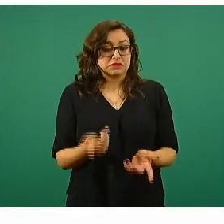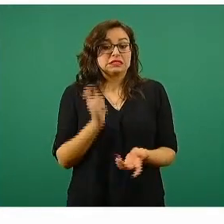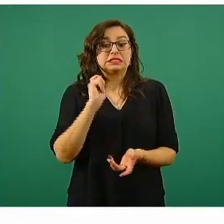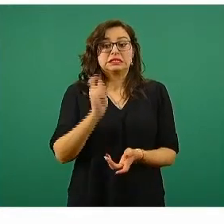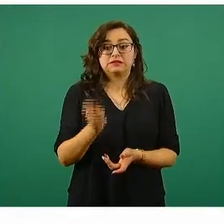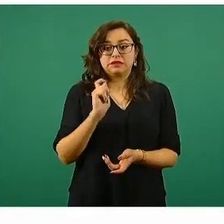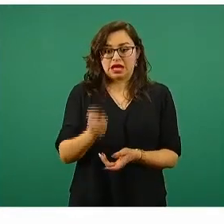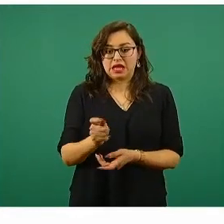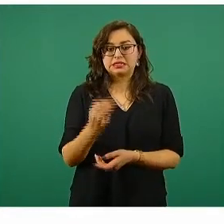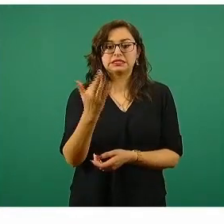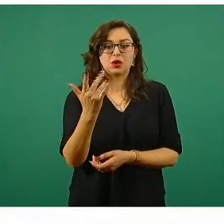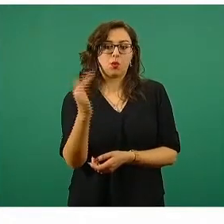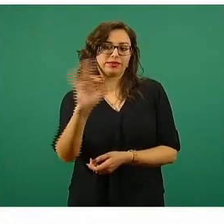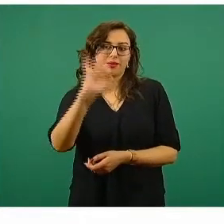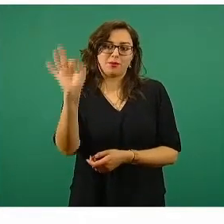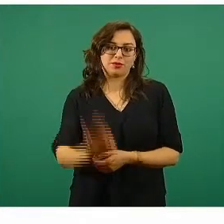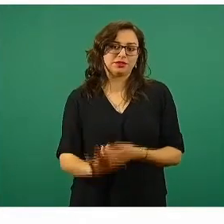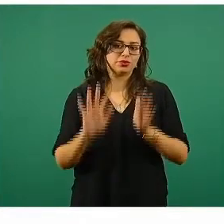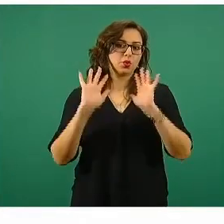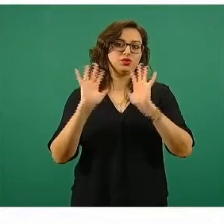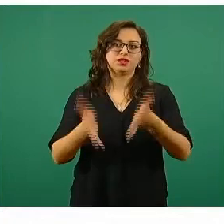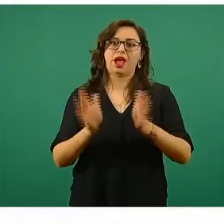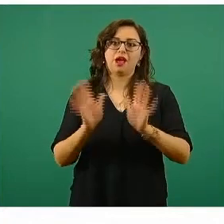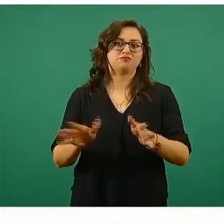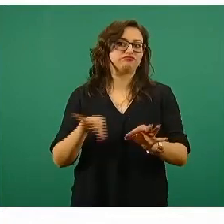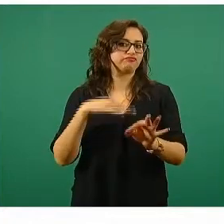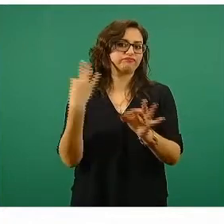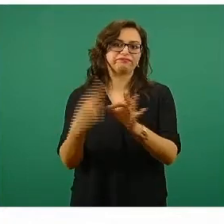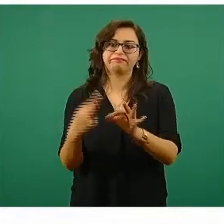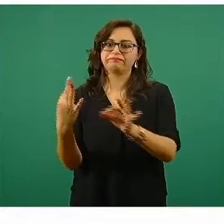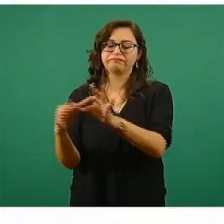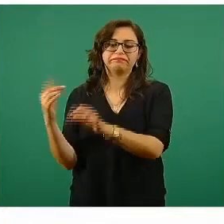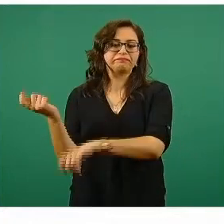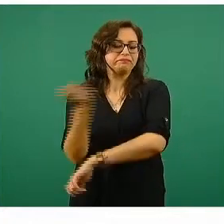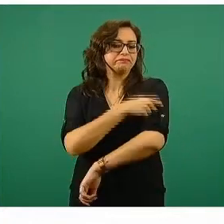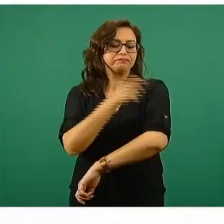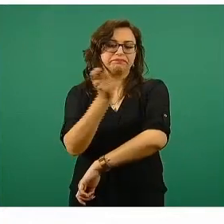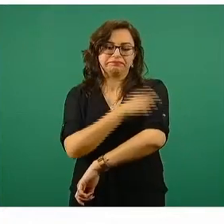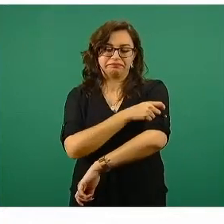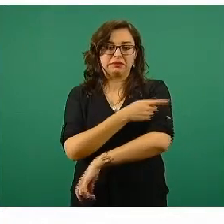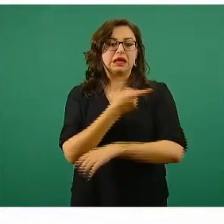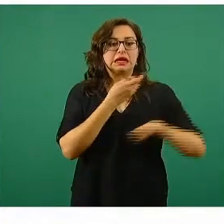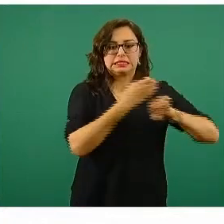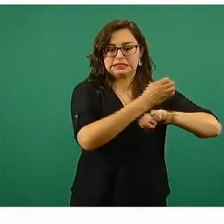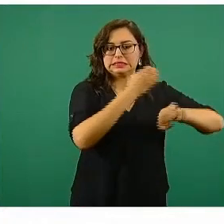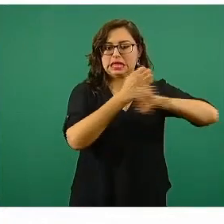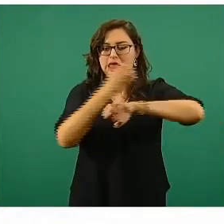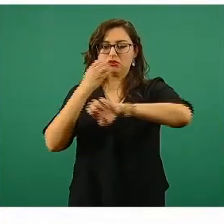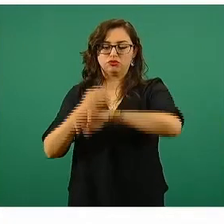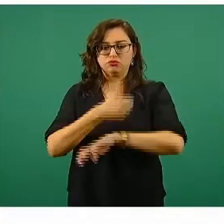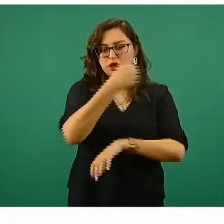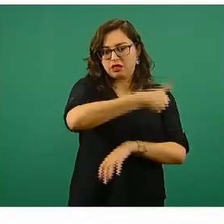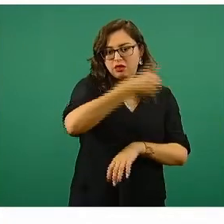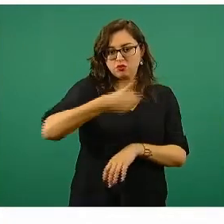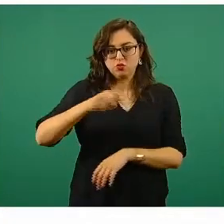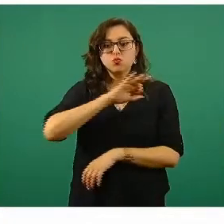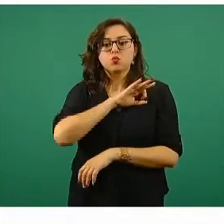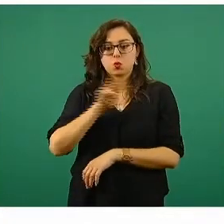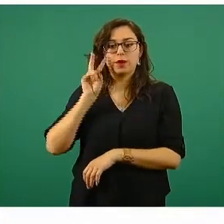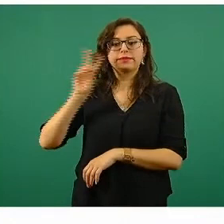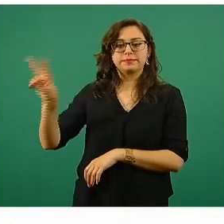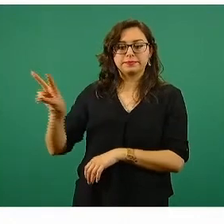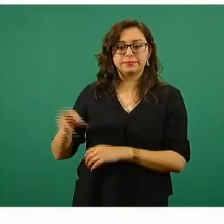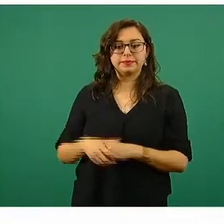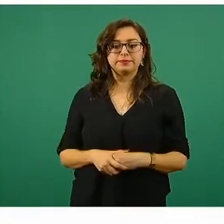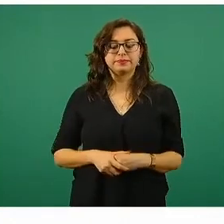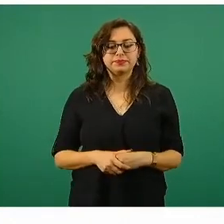recibió el día domingo. Podemos ver entonces la distribución también del avance que se está teniendo para cada una de las